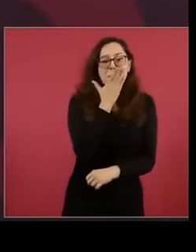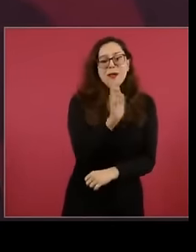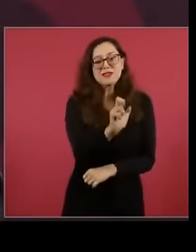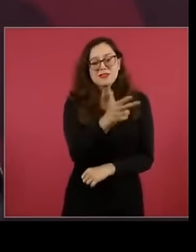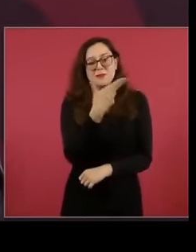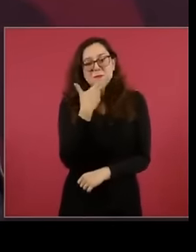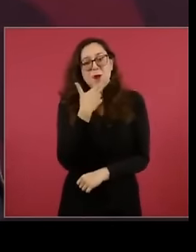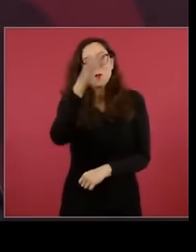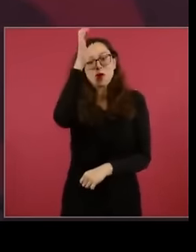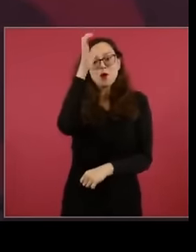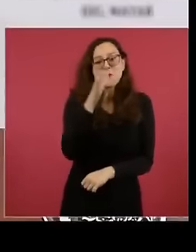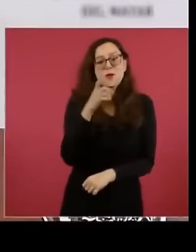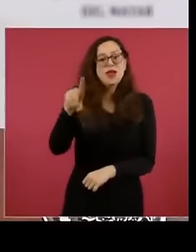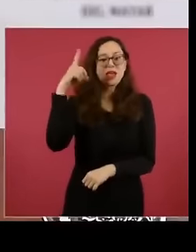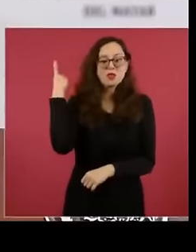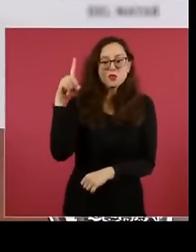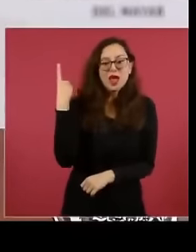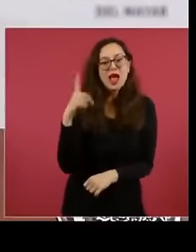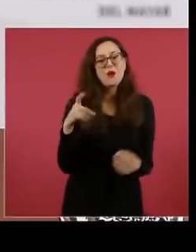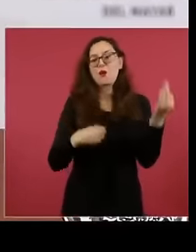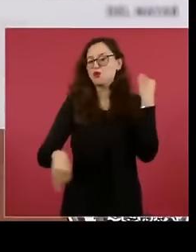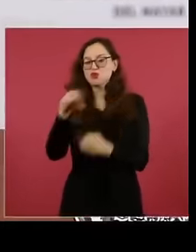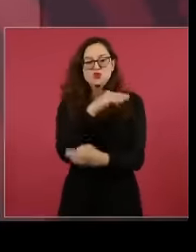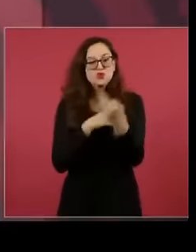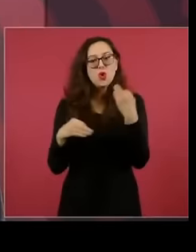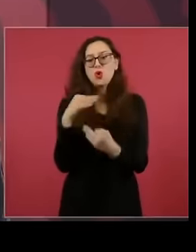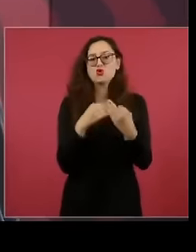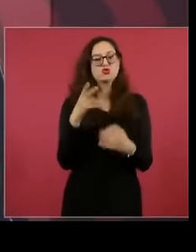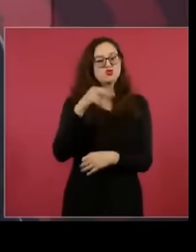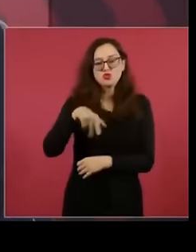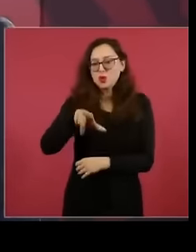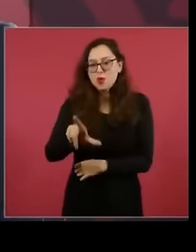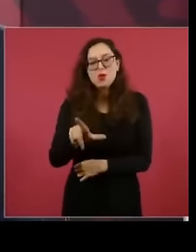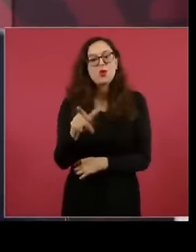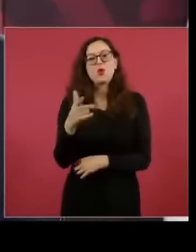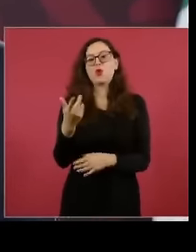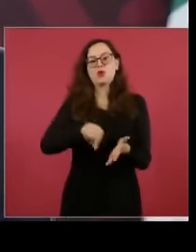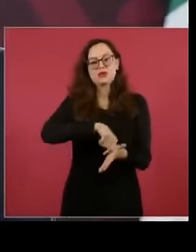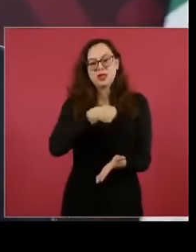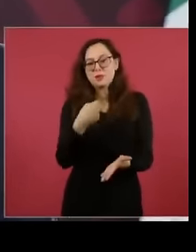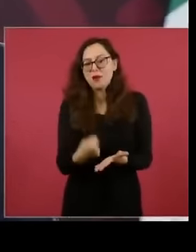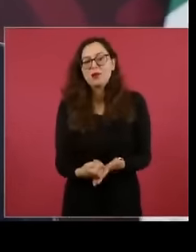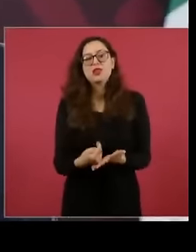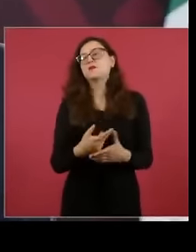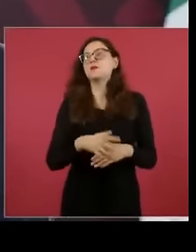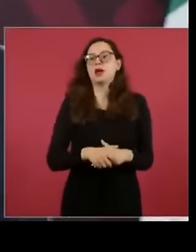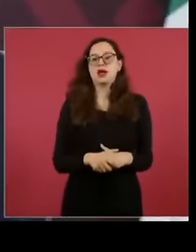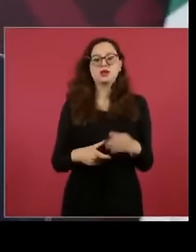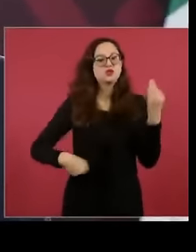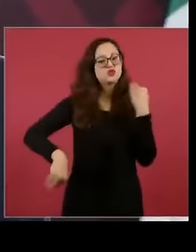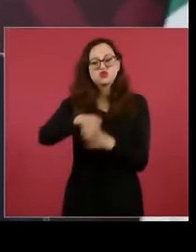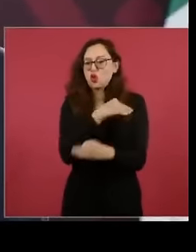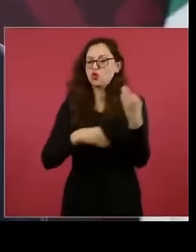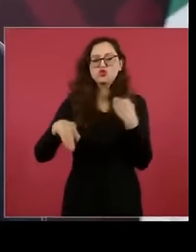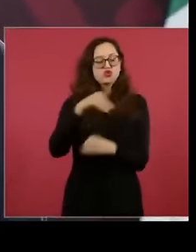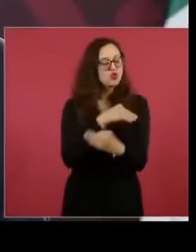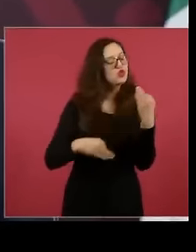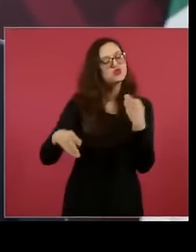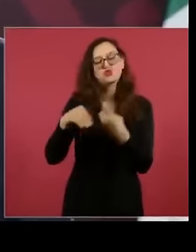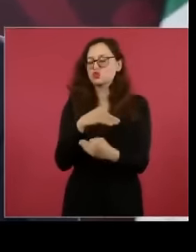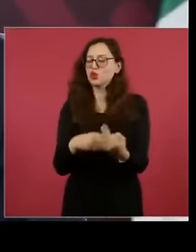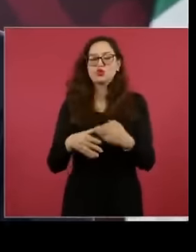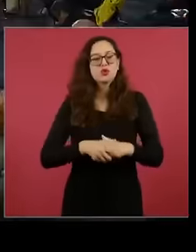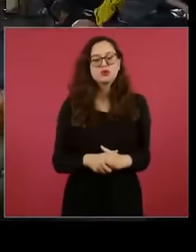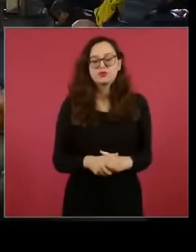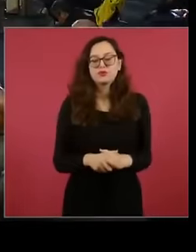de salud como Dinamarca sabemos que no es como el de Dinamarca Igualmente pero el presidente trata de distraerlos a